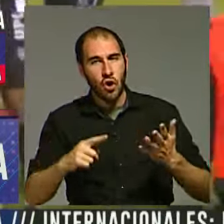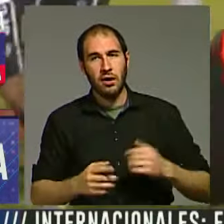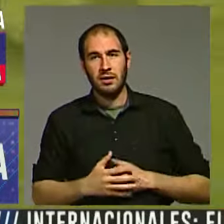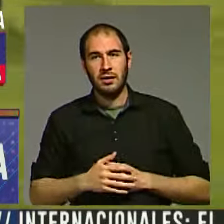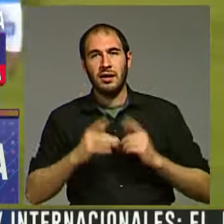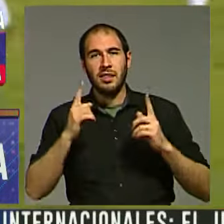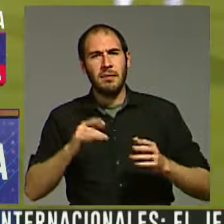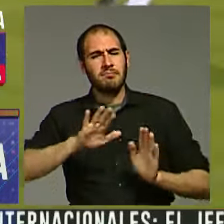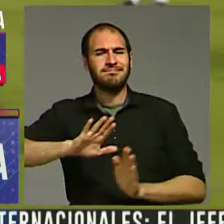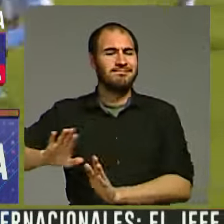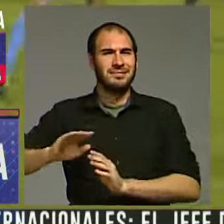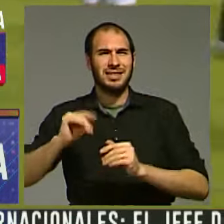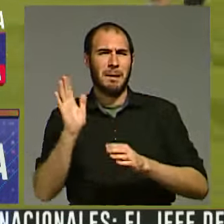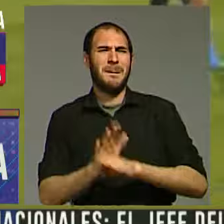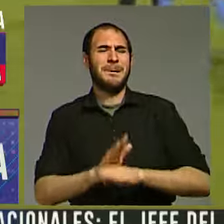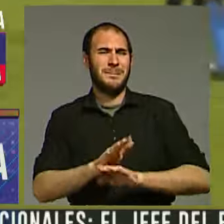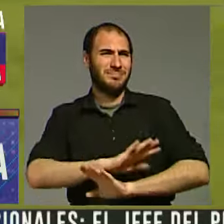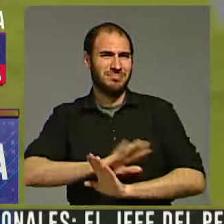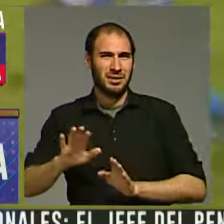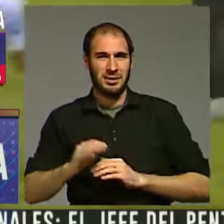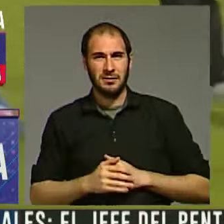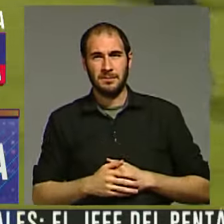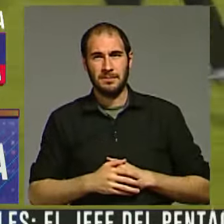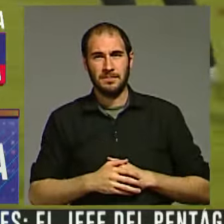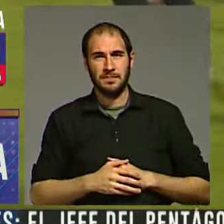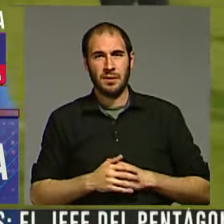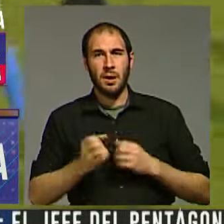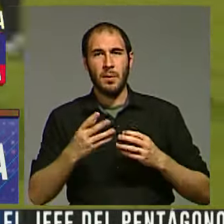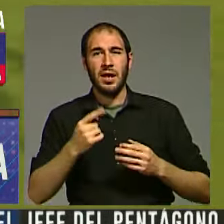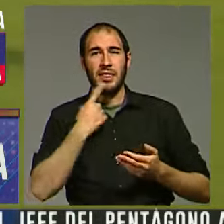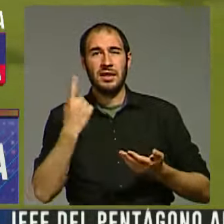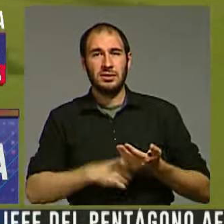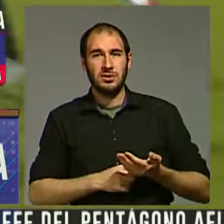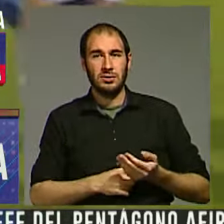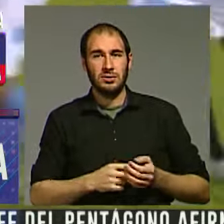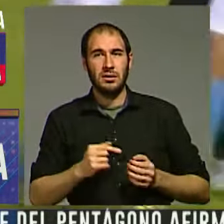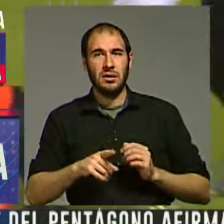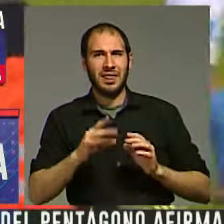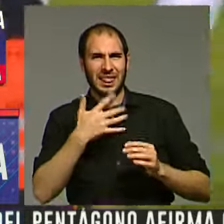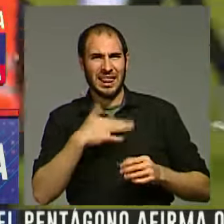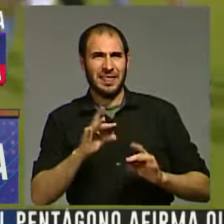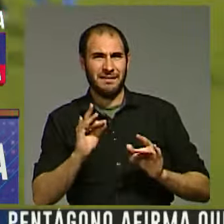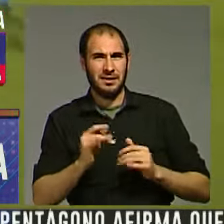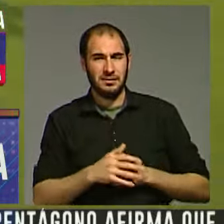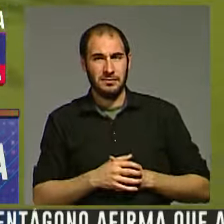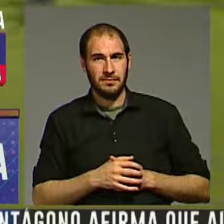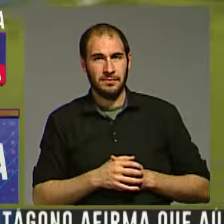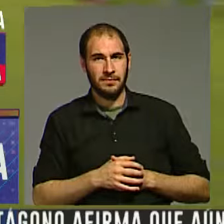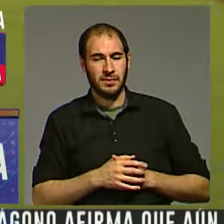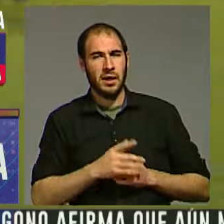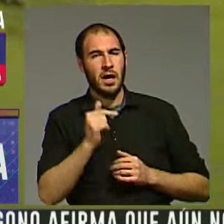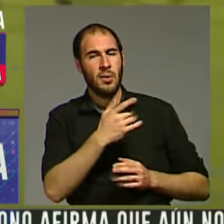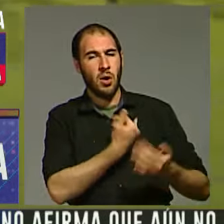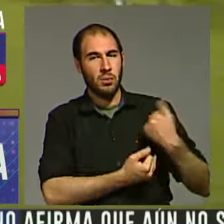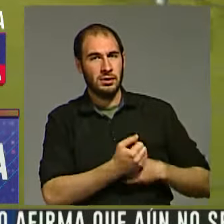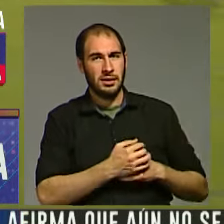y alejándose de toda esta presión que se está generando por estos fallos, bueno, que cuesta entenderlos. Usted habla puntualmente